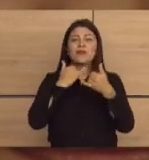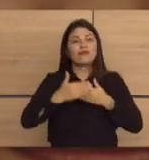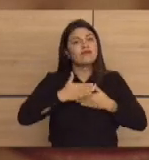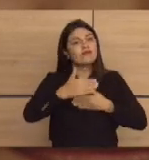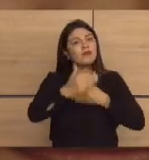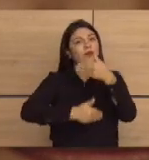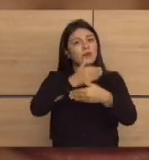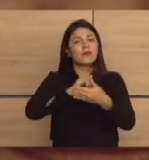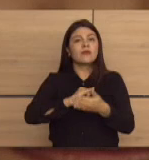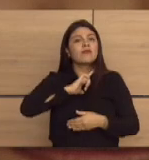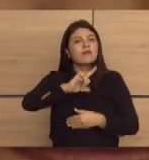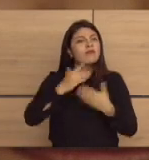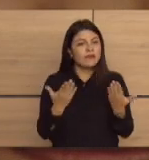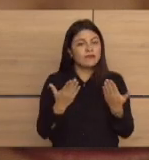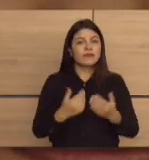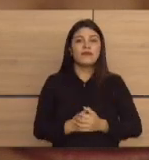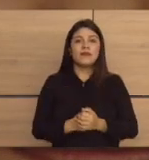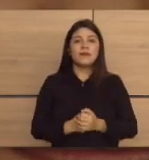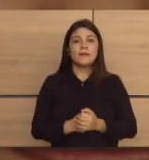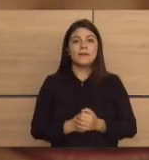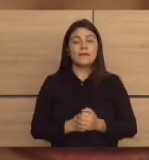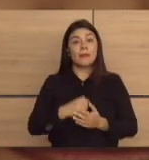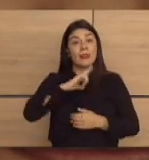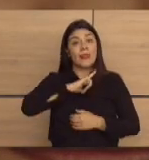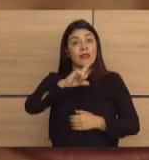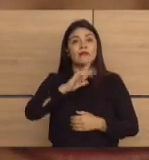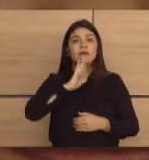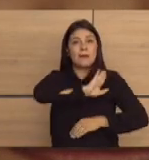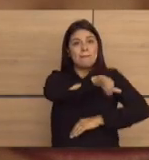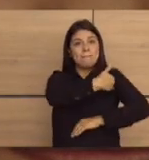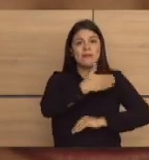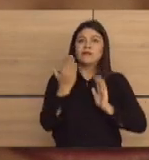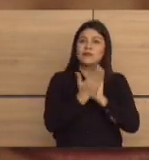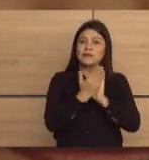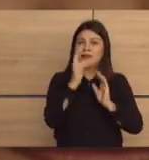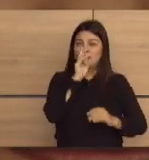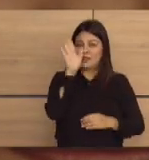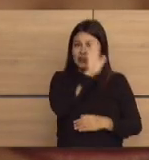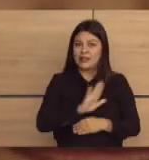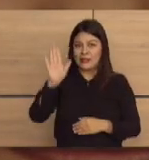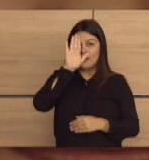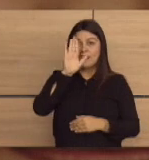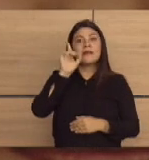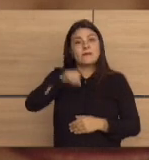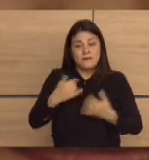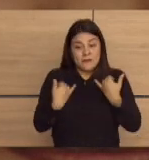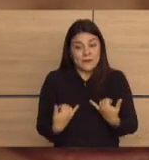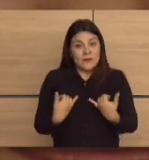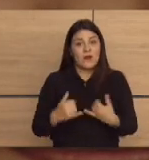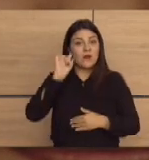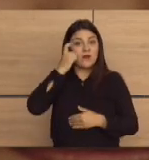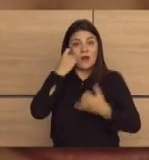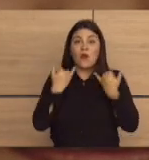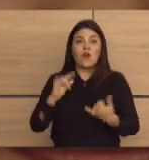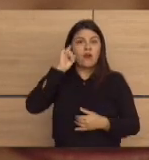liderando, perdón, que está liderando el Ministerio de Educación Nacional y este gobierno del presidente Iván